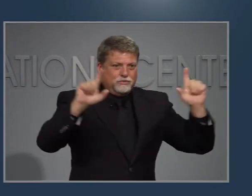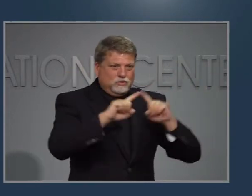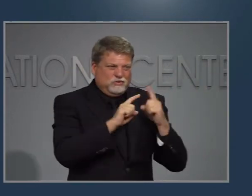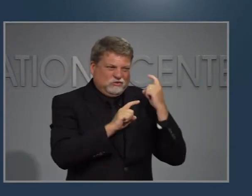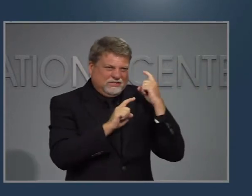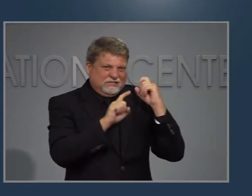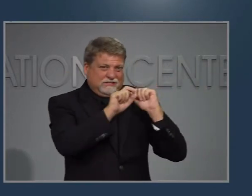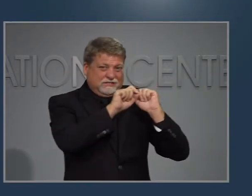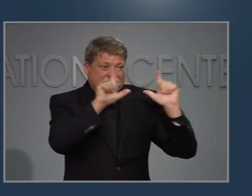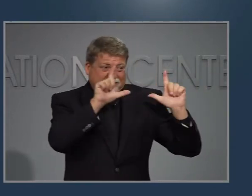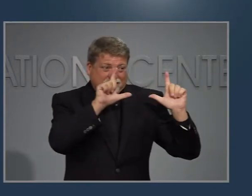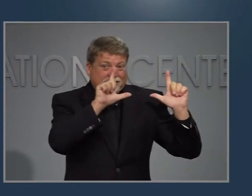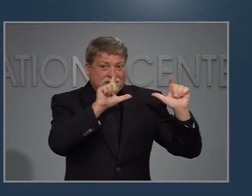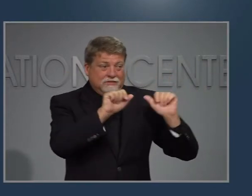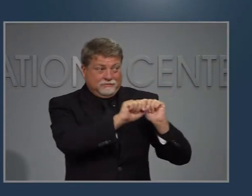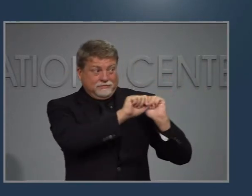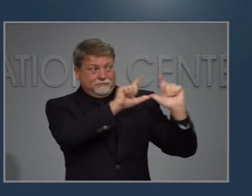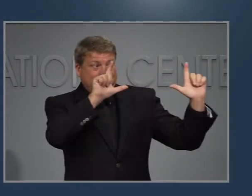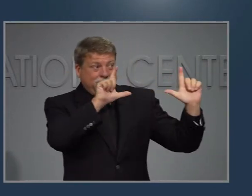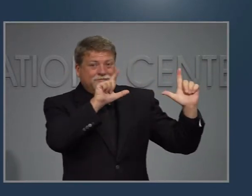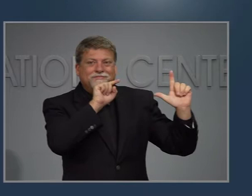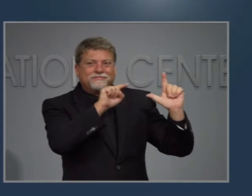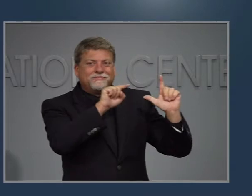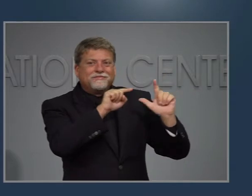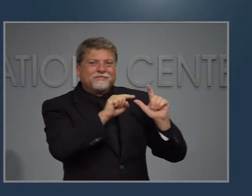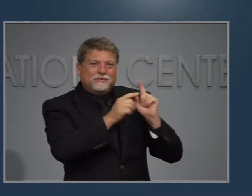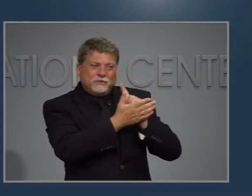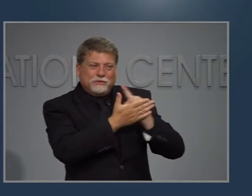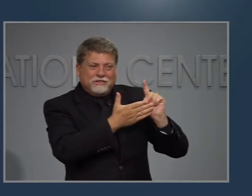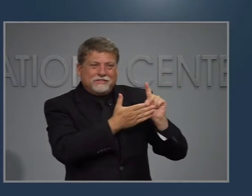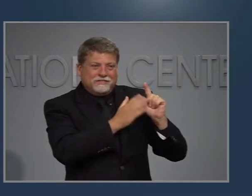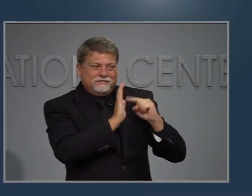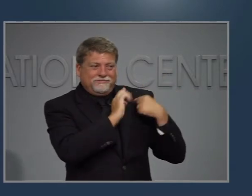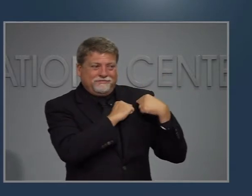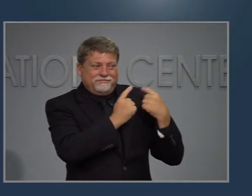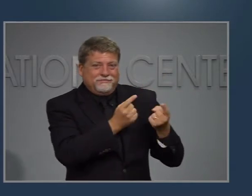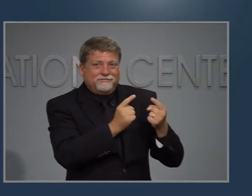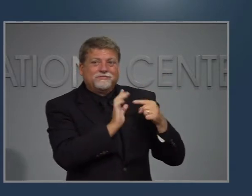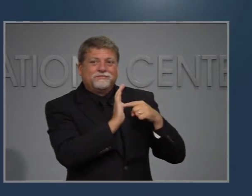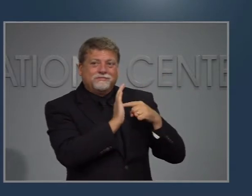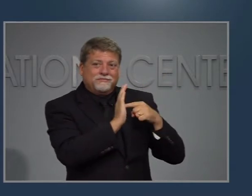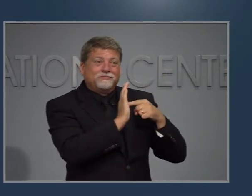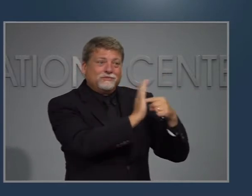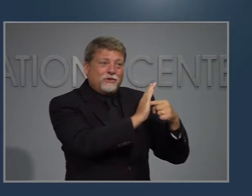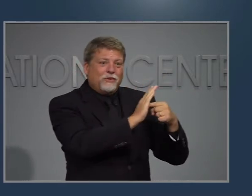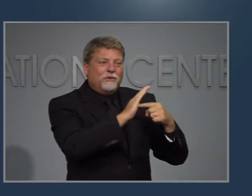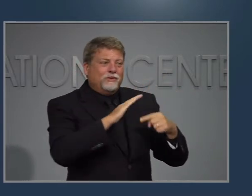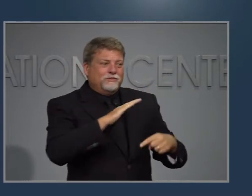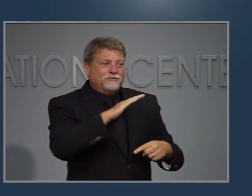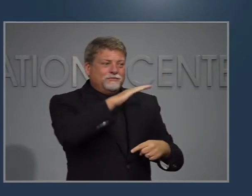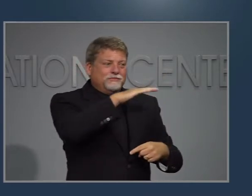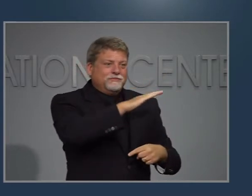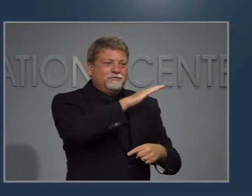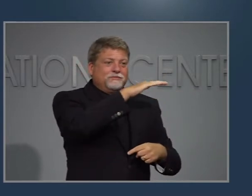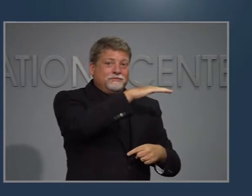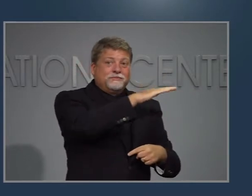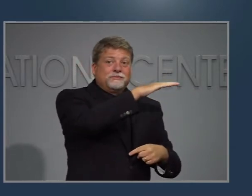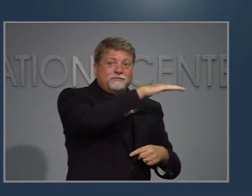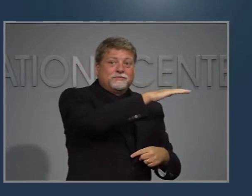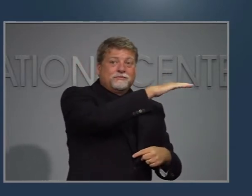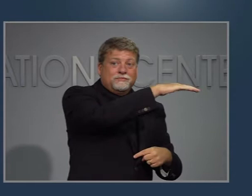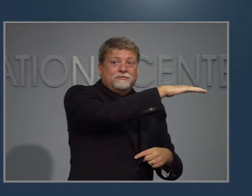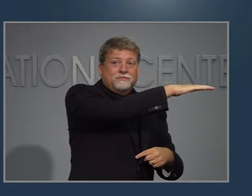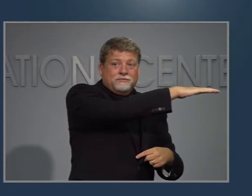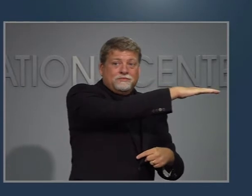fondo para ver la situación actual. En esta gráfica ahora vemos otra semana de evidencia que muestra que estamos empezando a